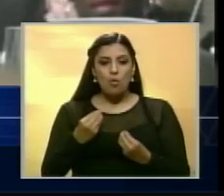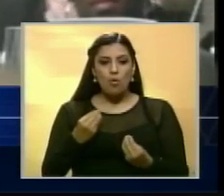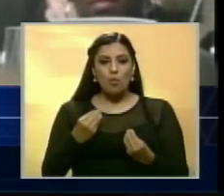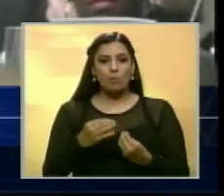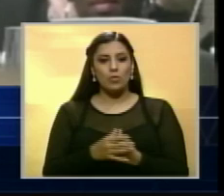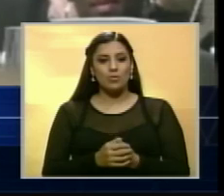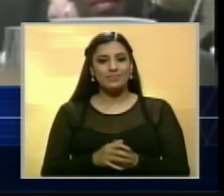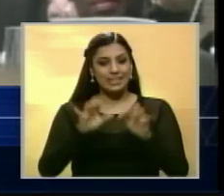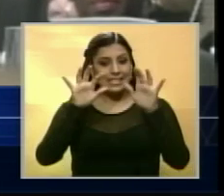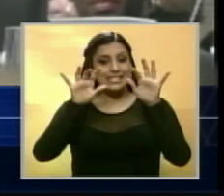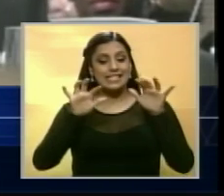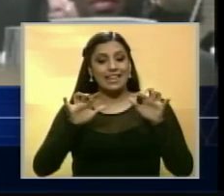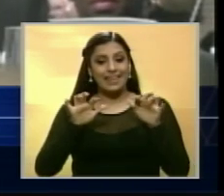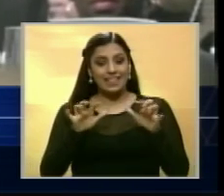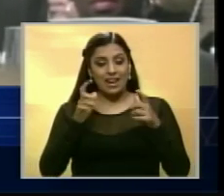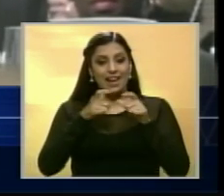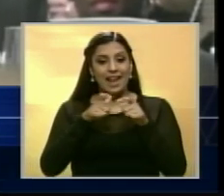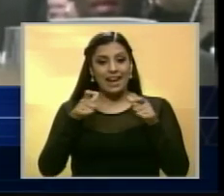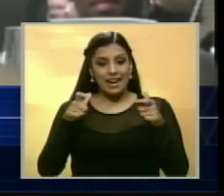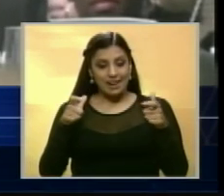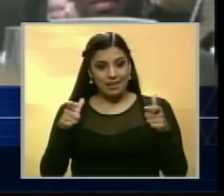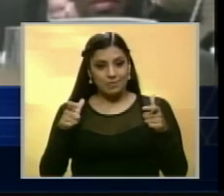cómo el secretario general